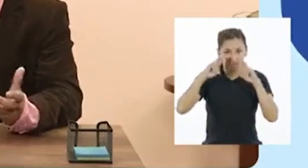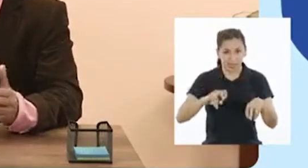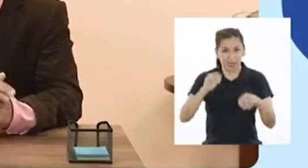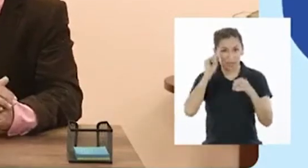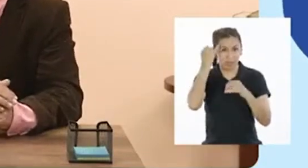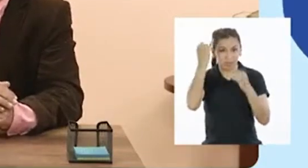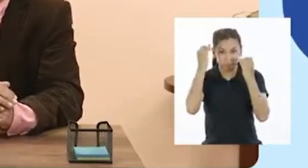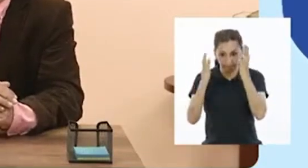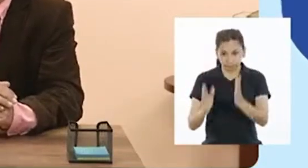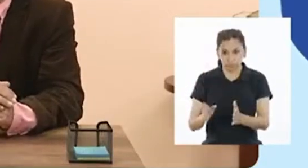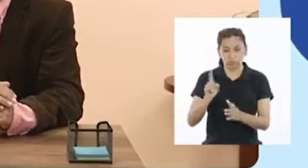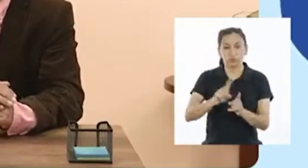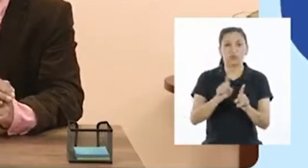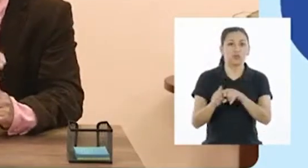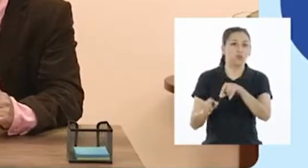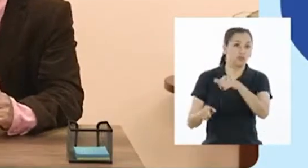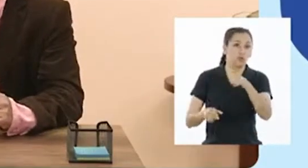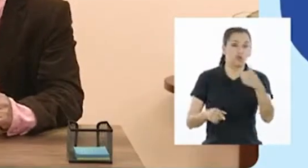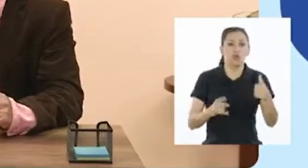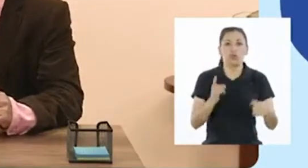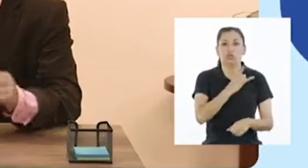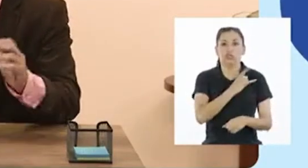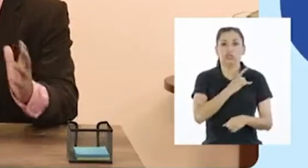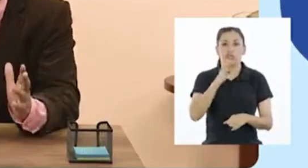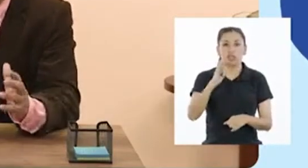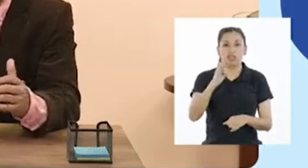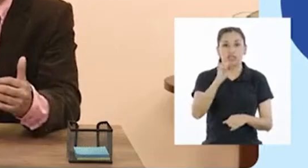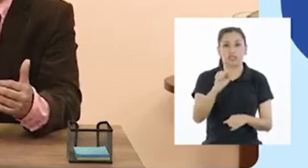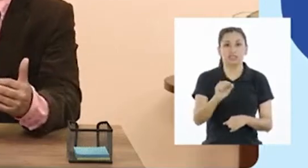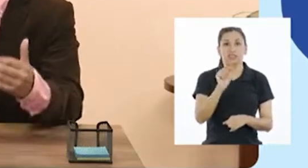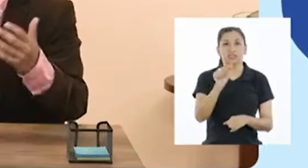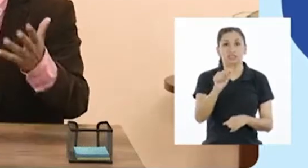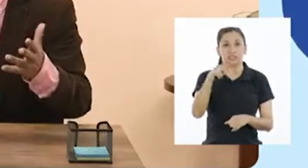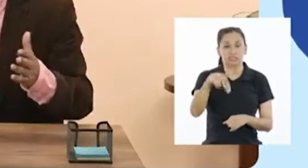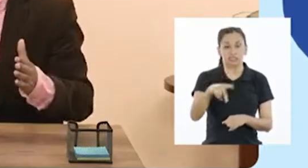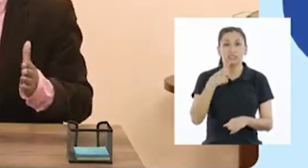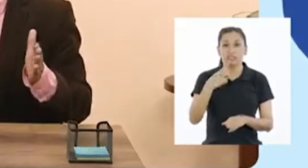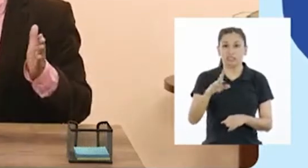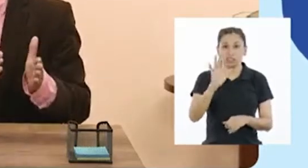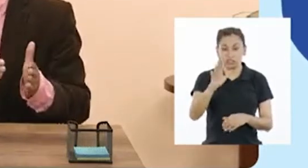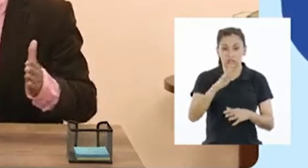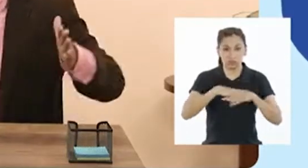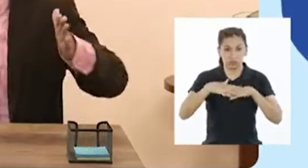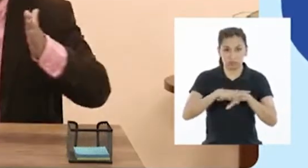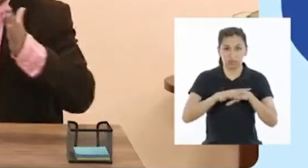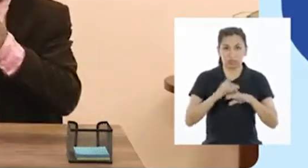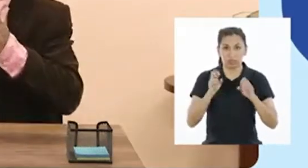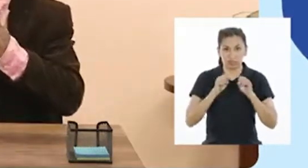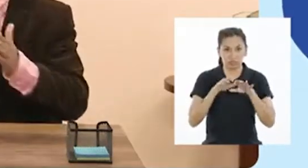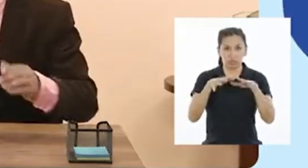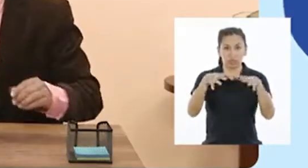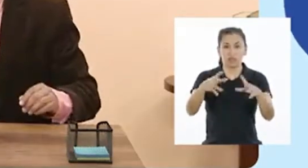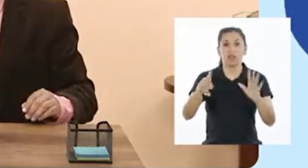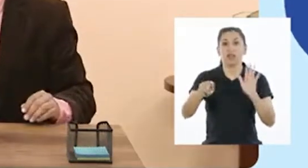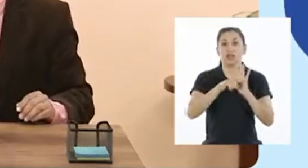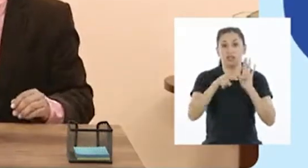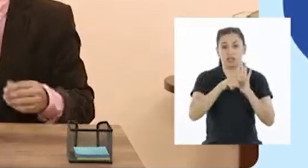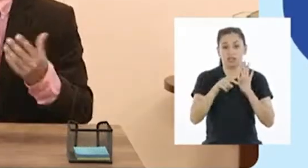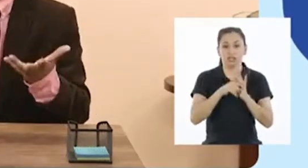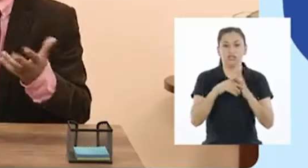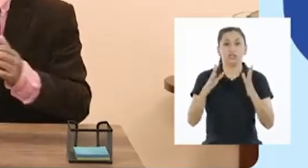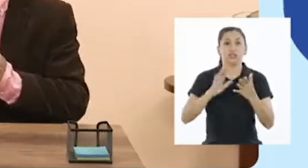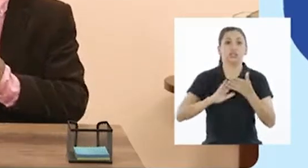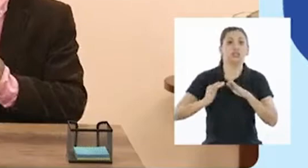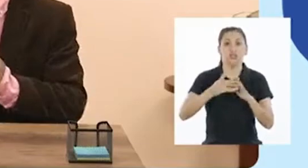y otros investigadores de la Universidad ESAM plantean que las situaciones de inseguridad impactan